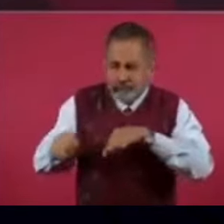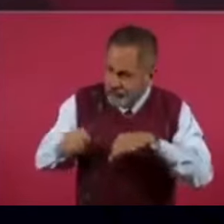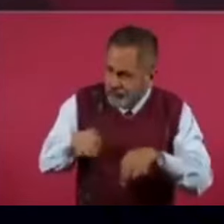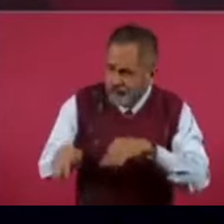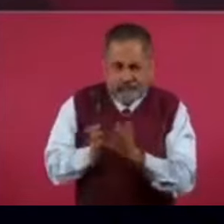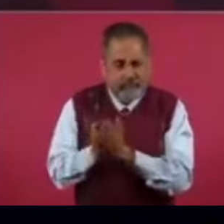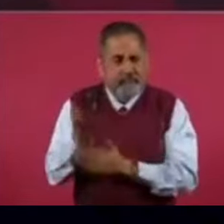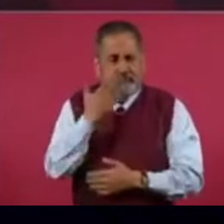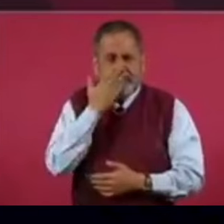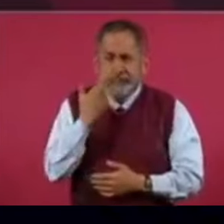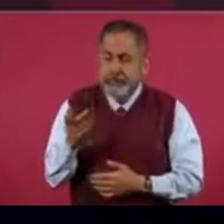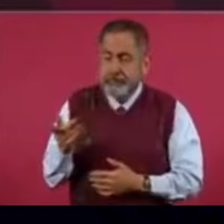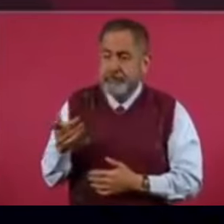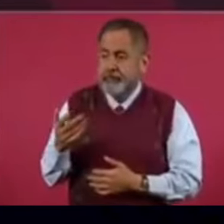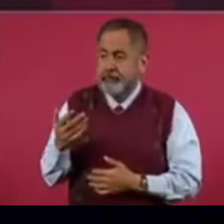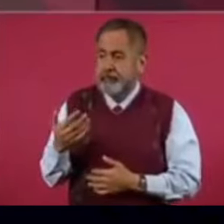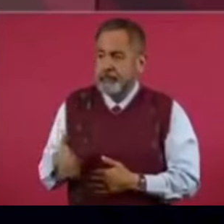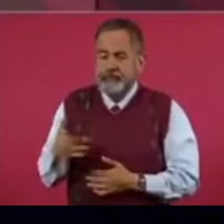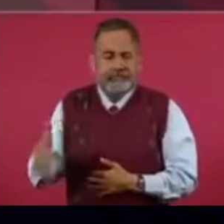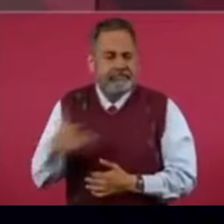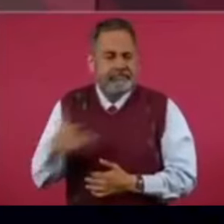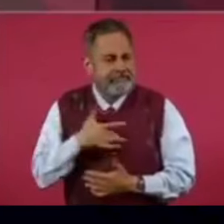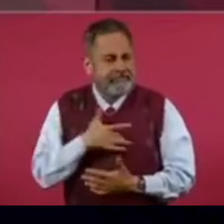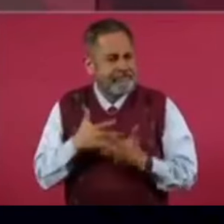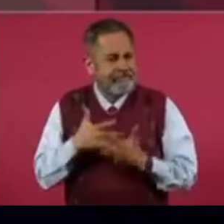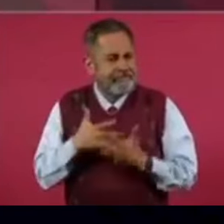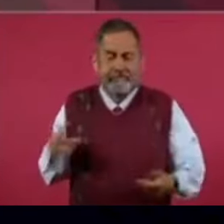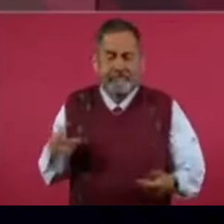trabajadora, de buen corazón.